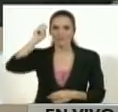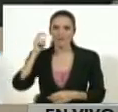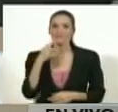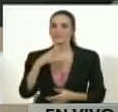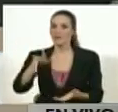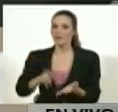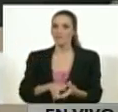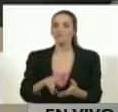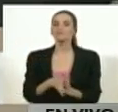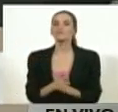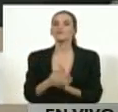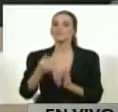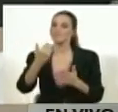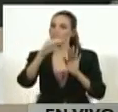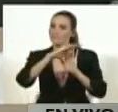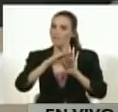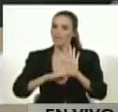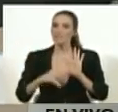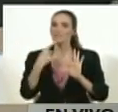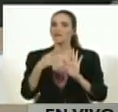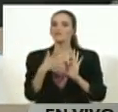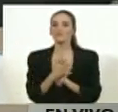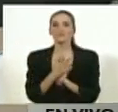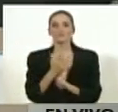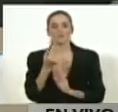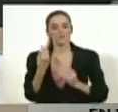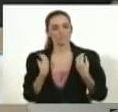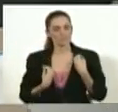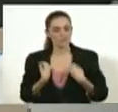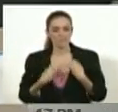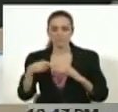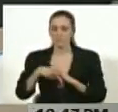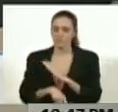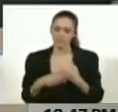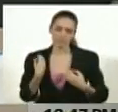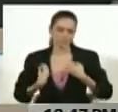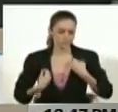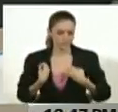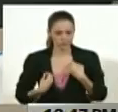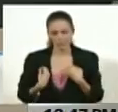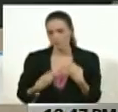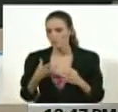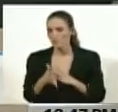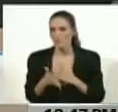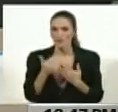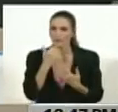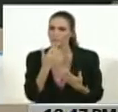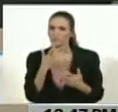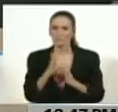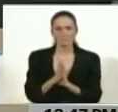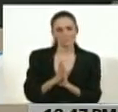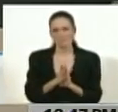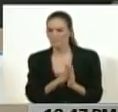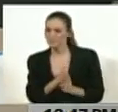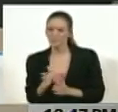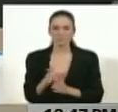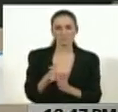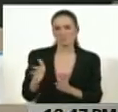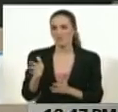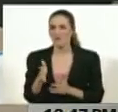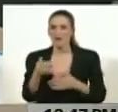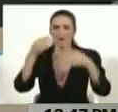aprobó esa resolución manifestaron su profunda preocupación por los desmanes de almagro contra